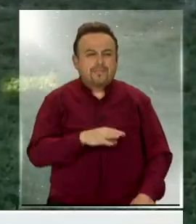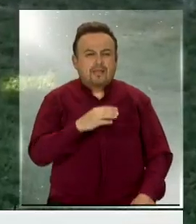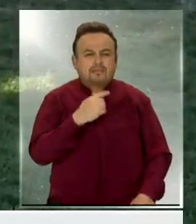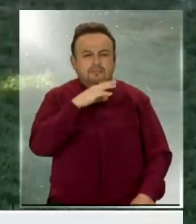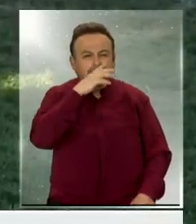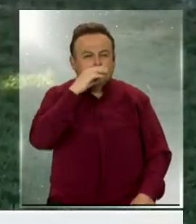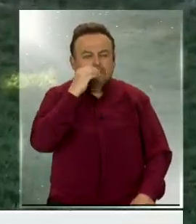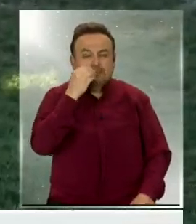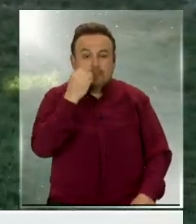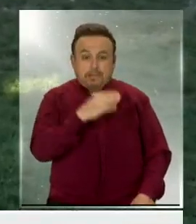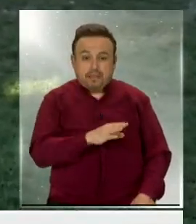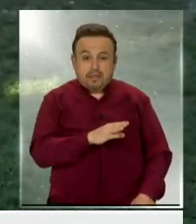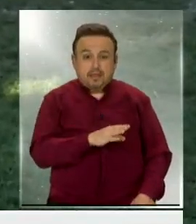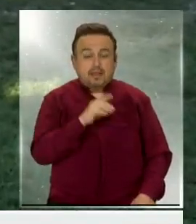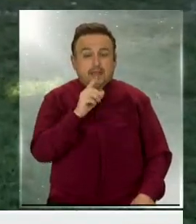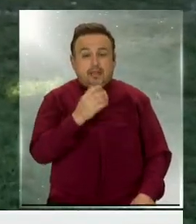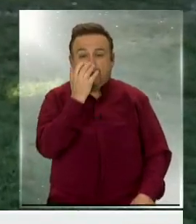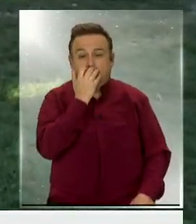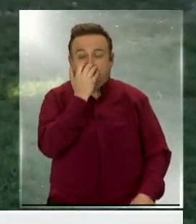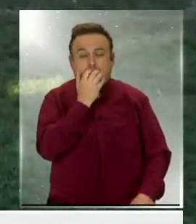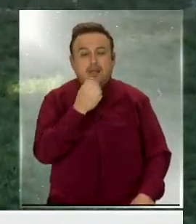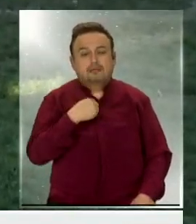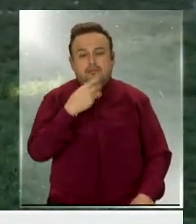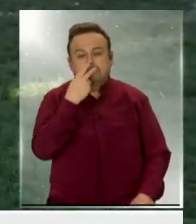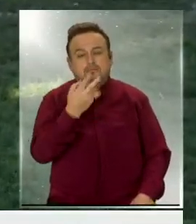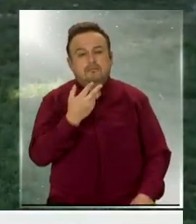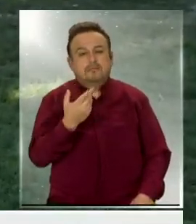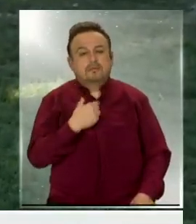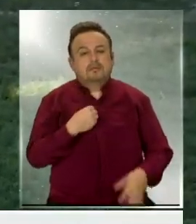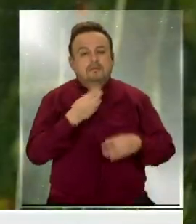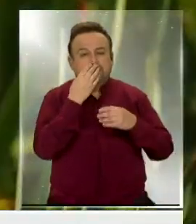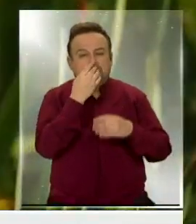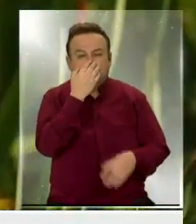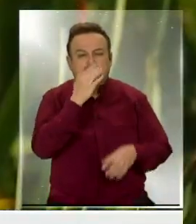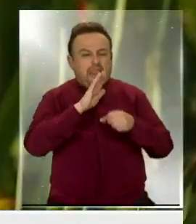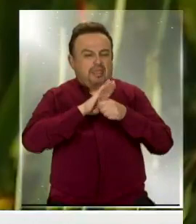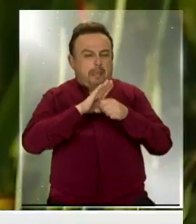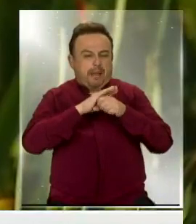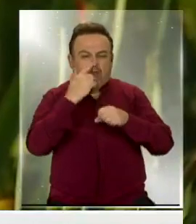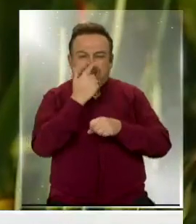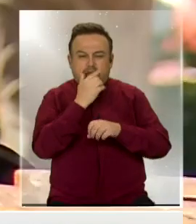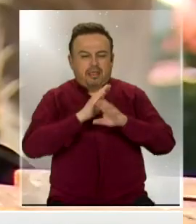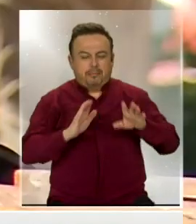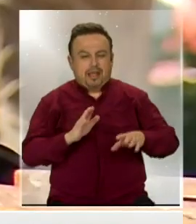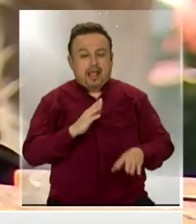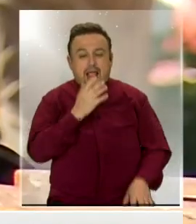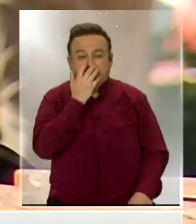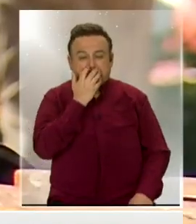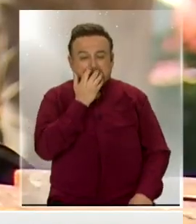del olfato. O sea, con una alergia uno lo distingue porque siente como congestionado, pero